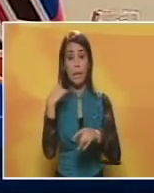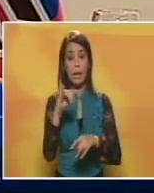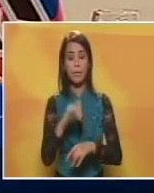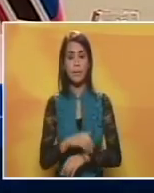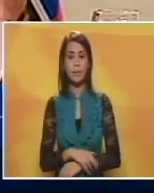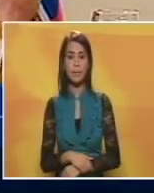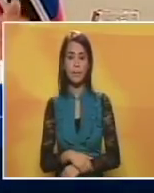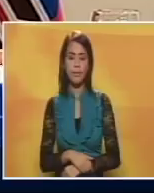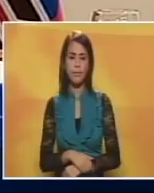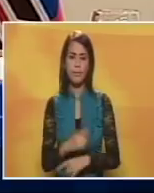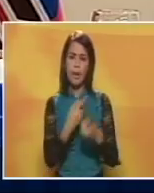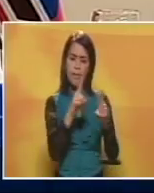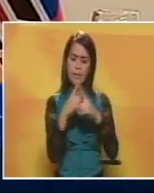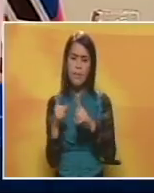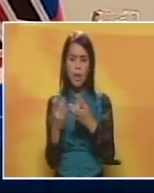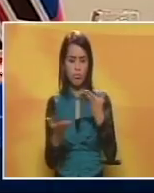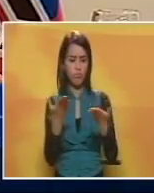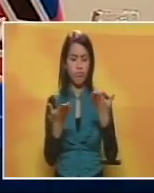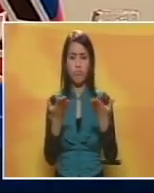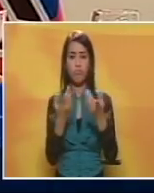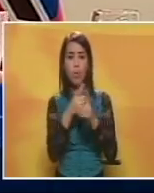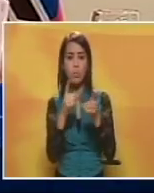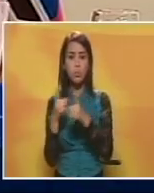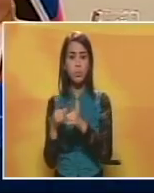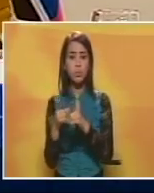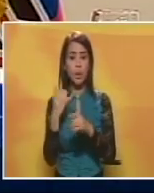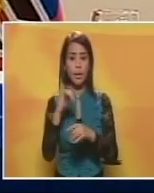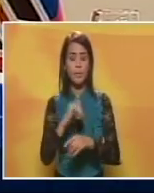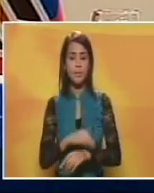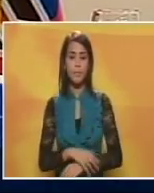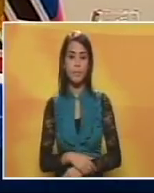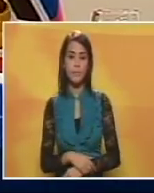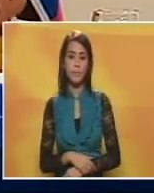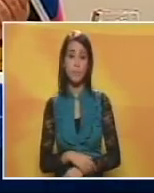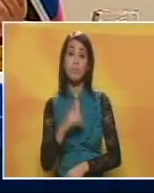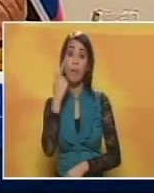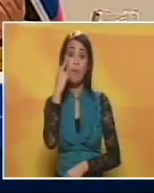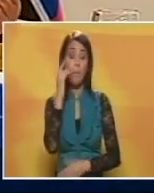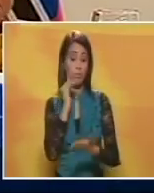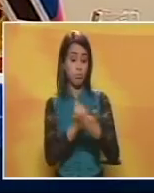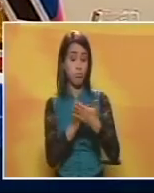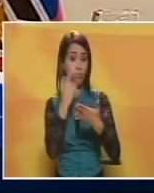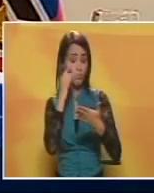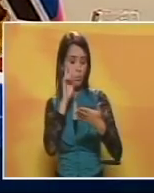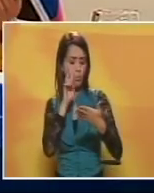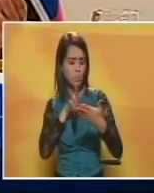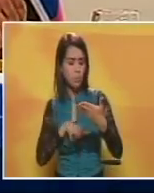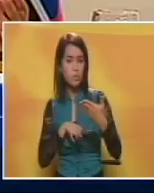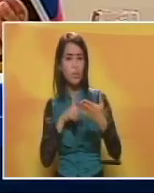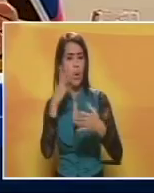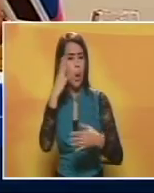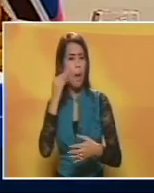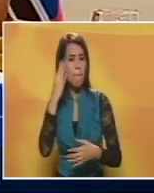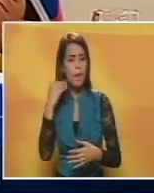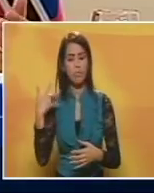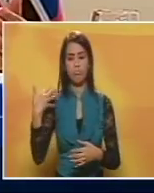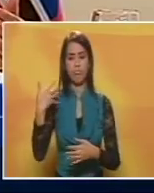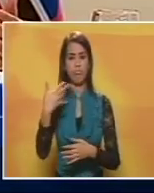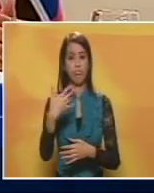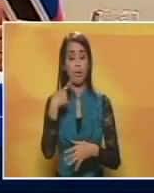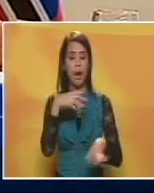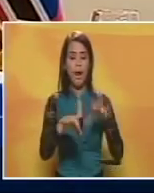y las diferentes ofertas electorales que tenemos, que deben verificar, como tienen la experiencia,